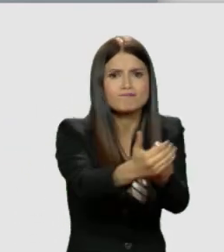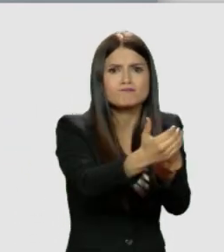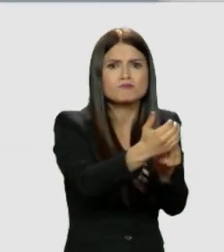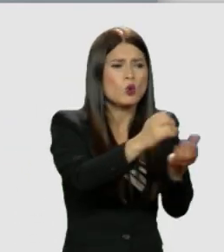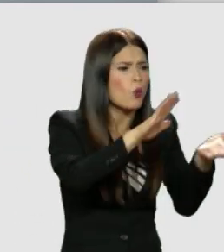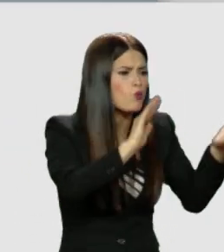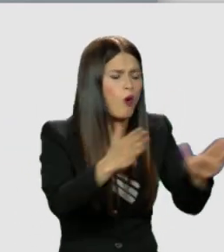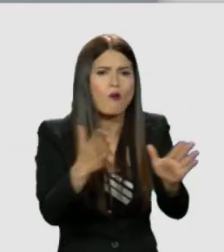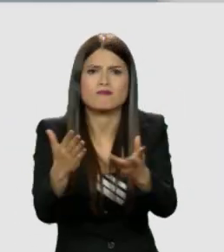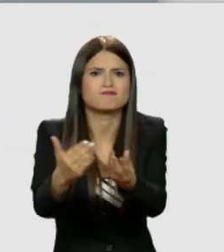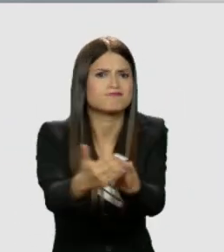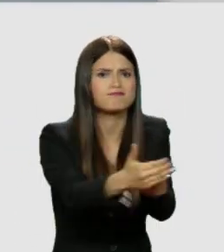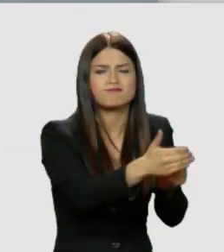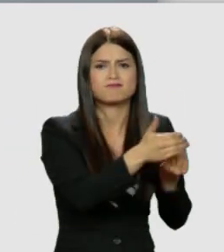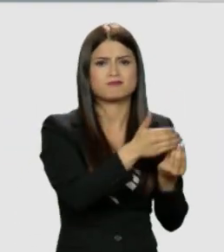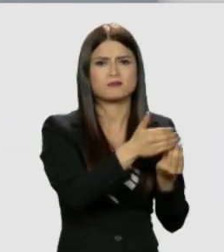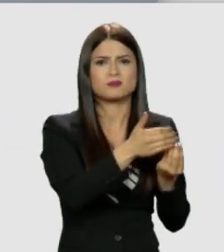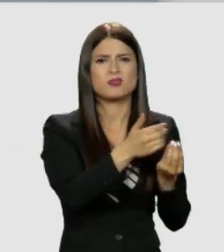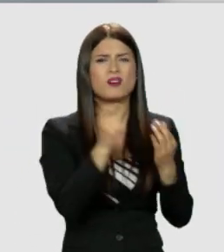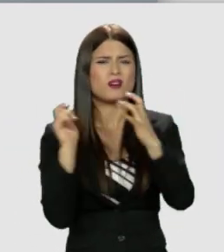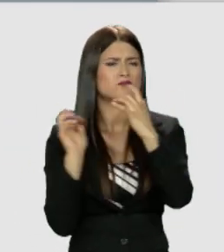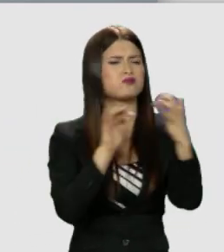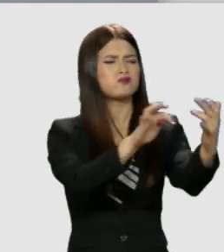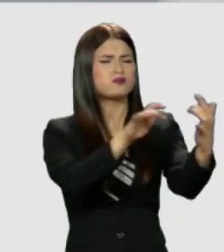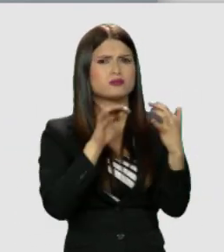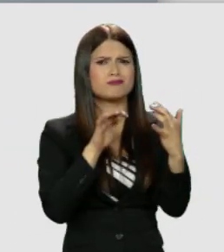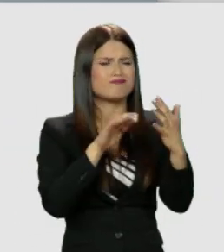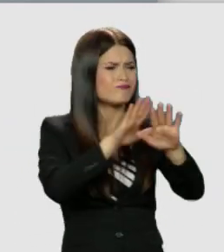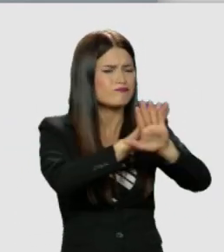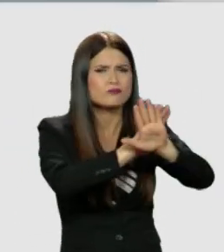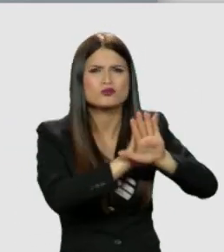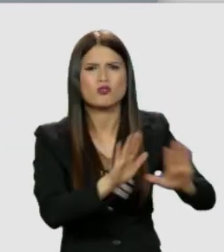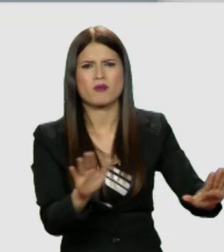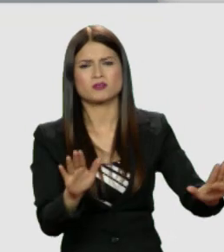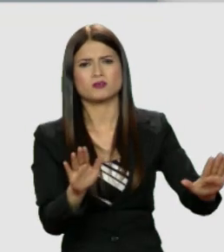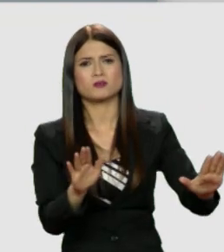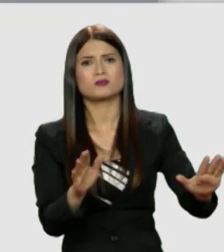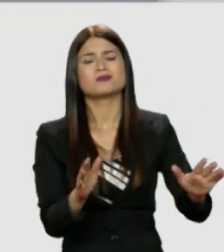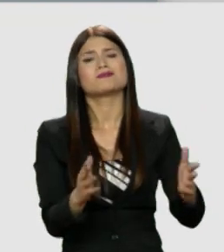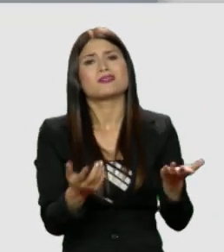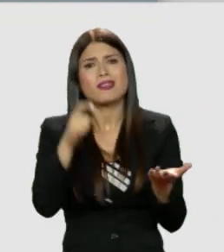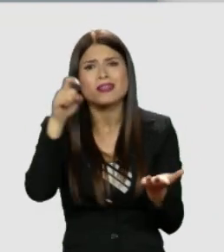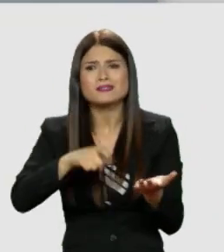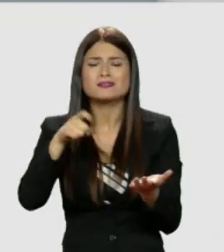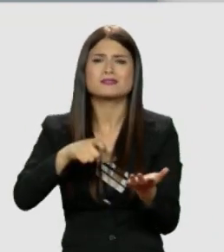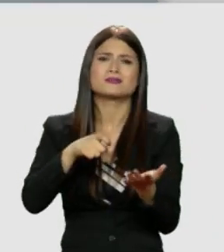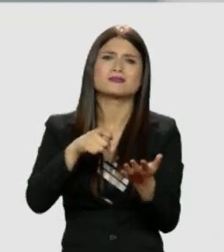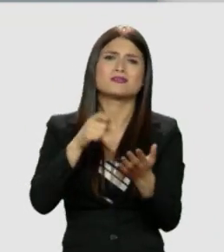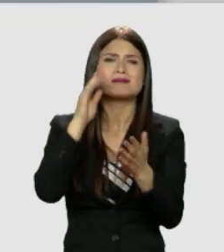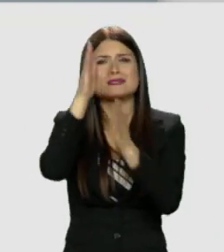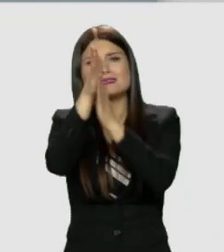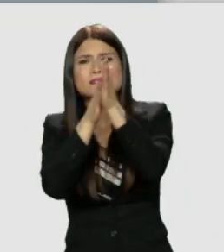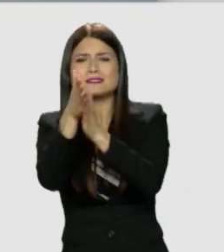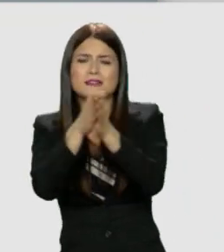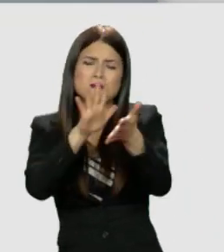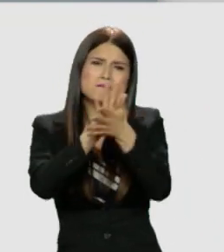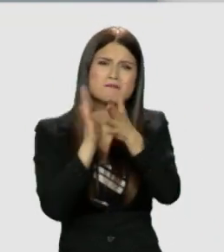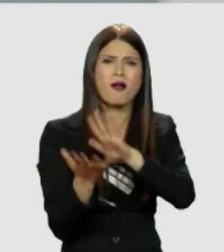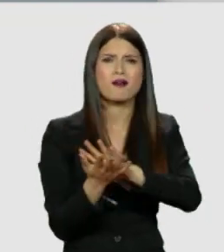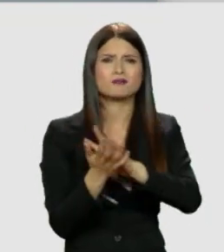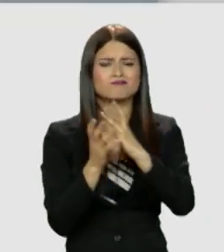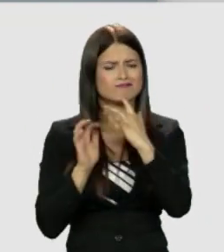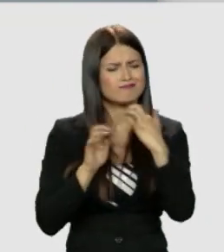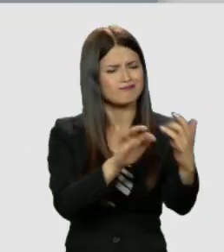armado y preservar la esperanza de paz y Reconciliación para nuestro